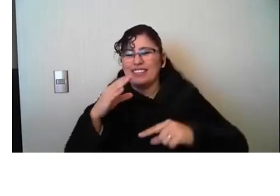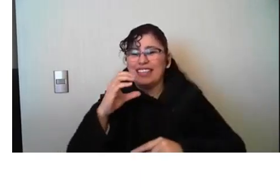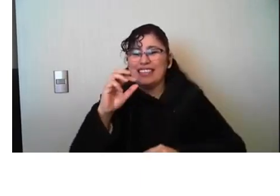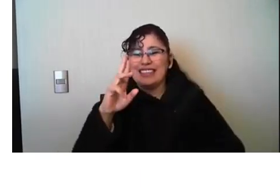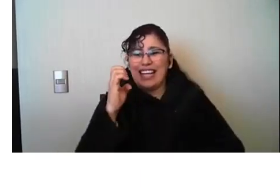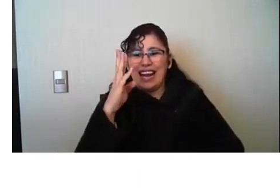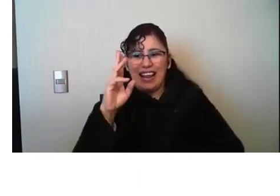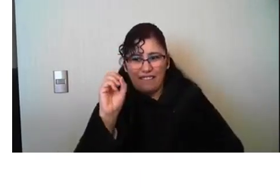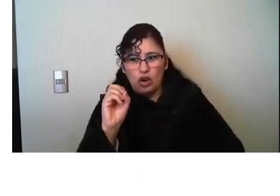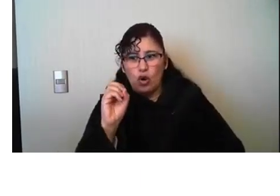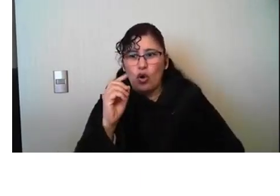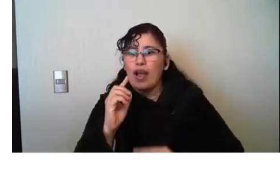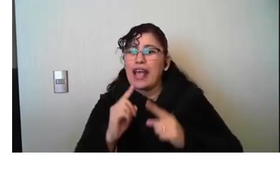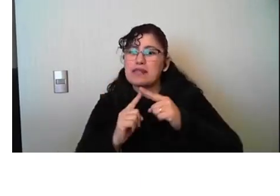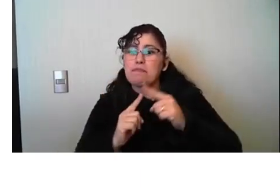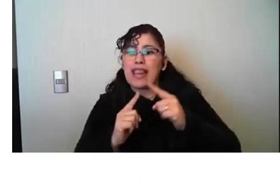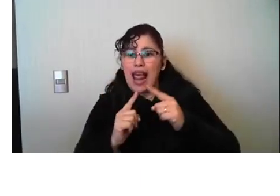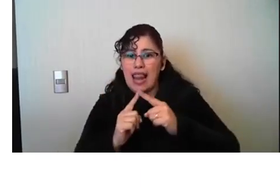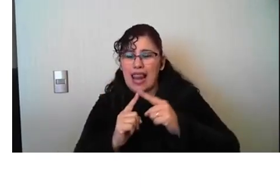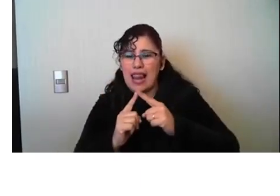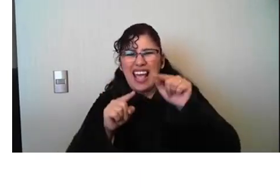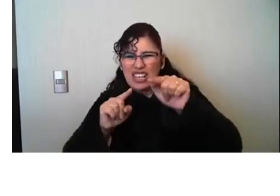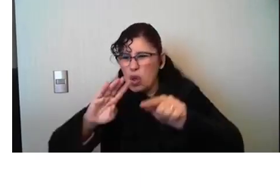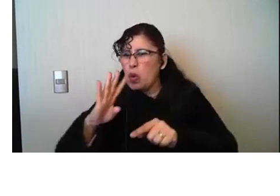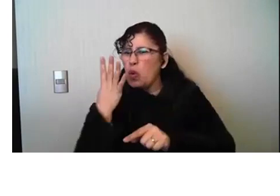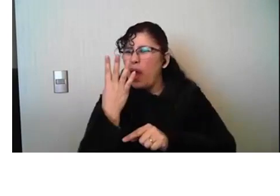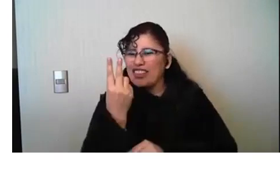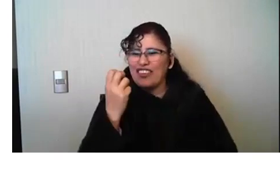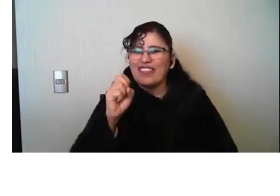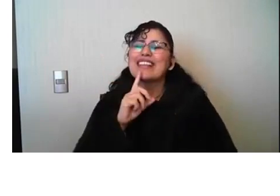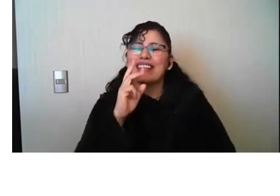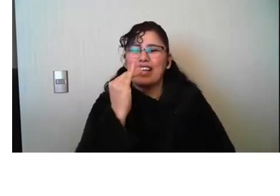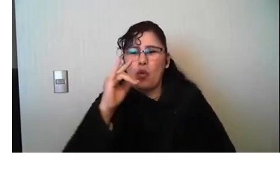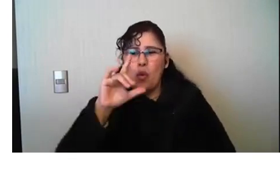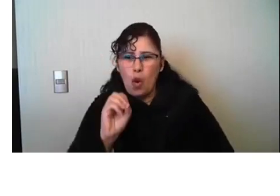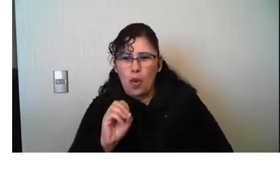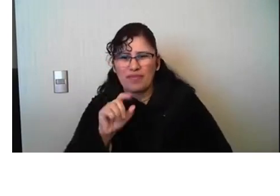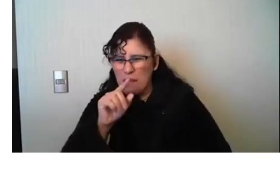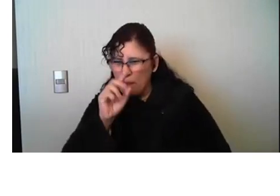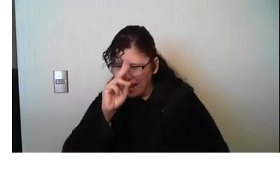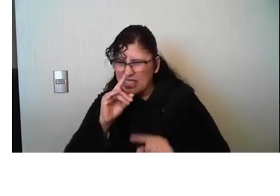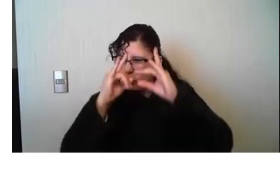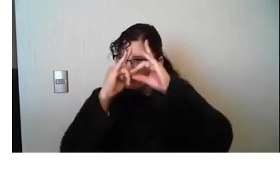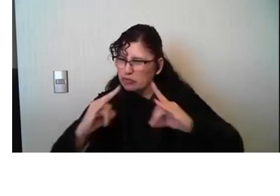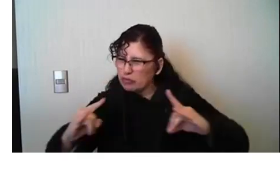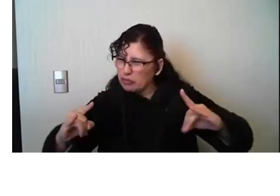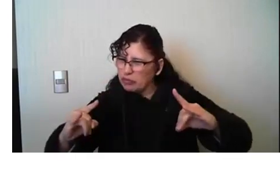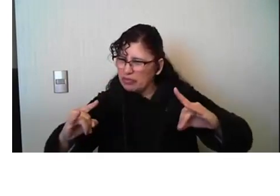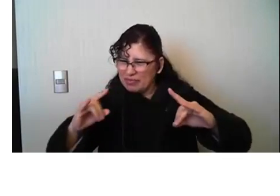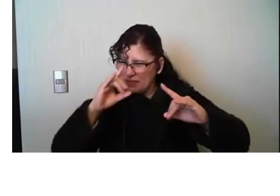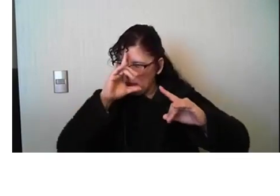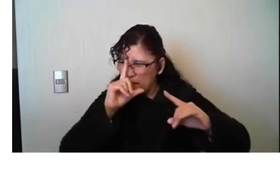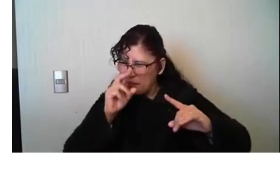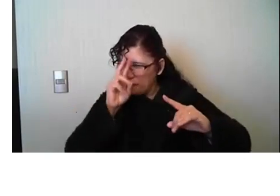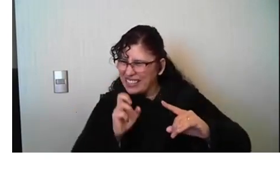cuarto ventrículo, que tiene forma de carpa. Por eso se dice que hay un piso, que es